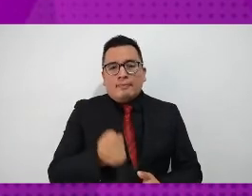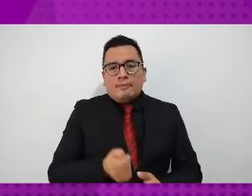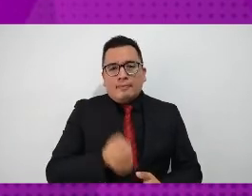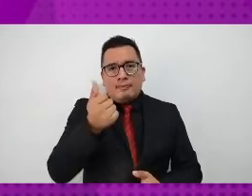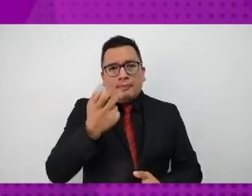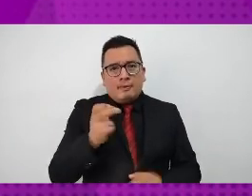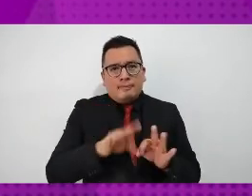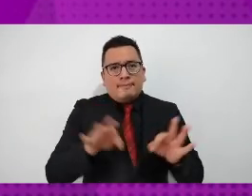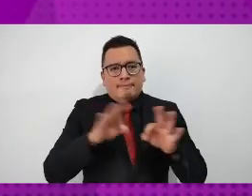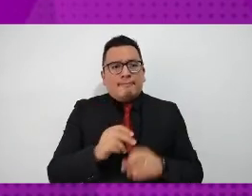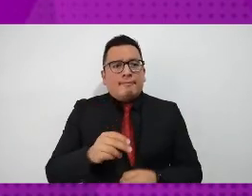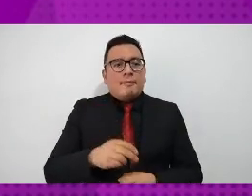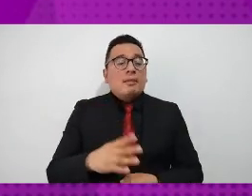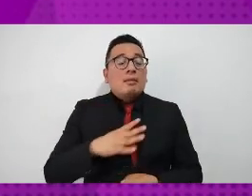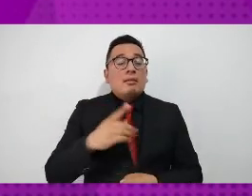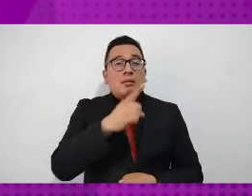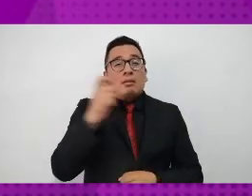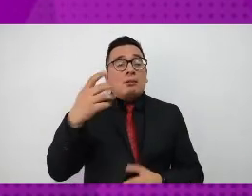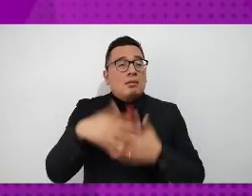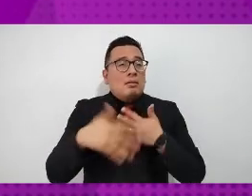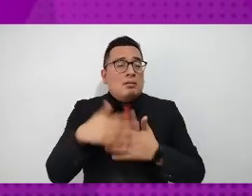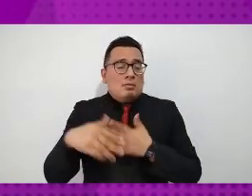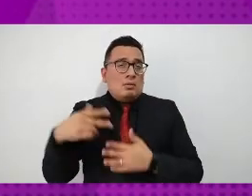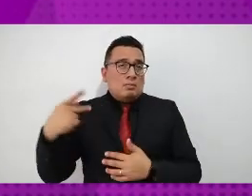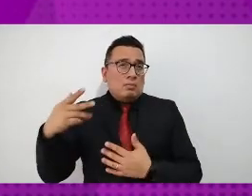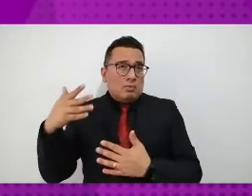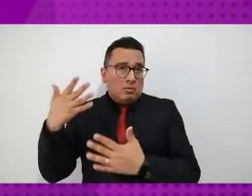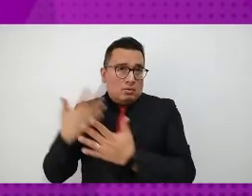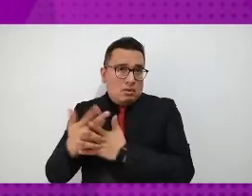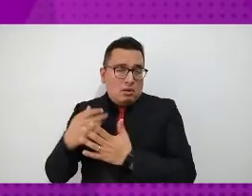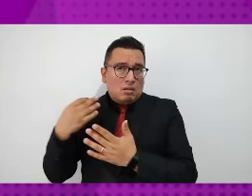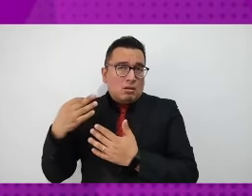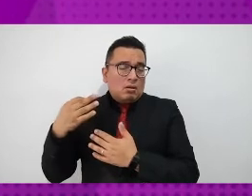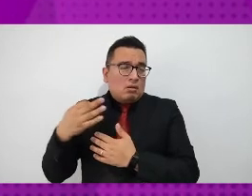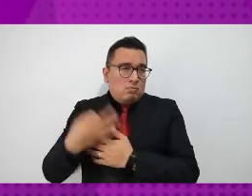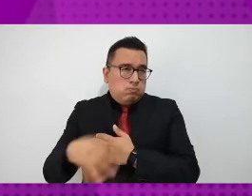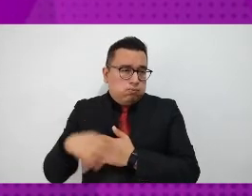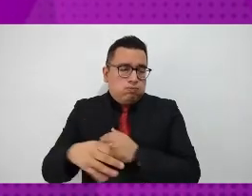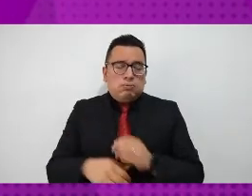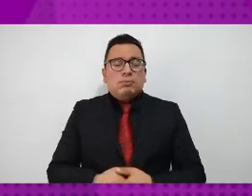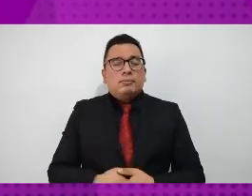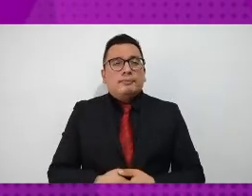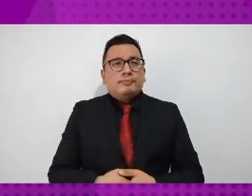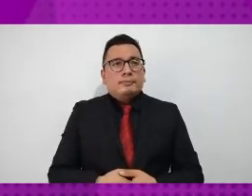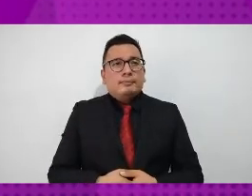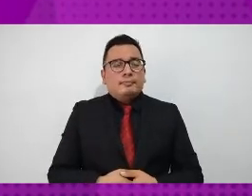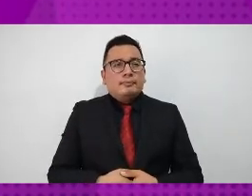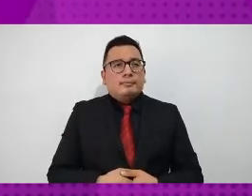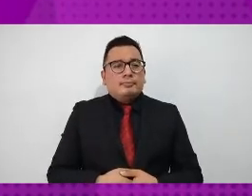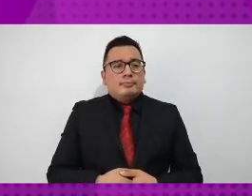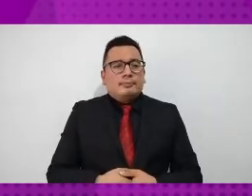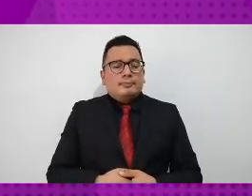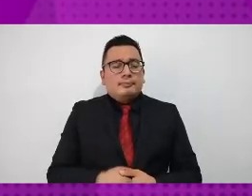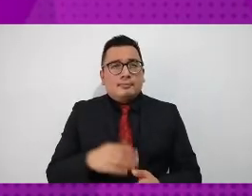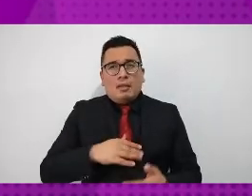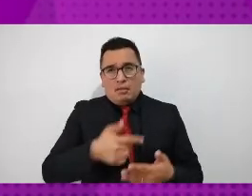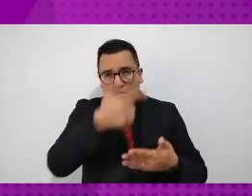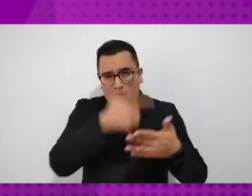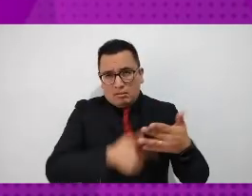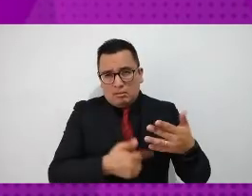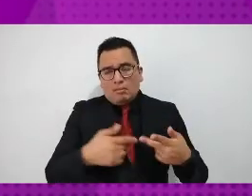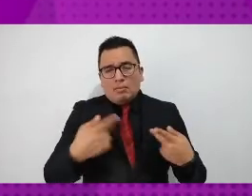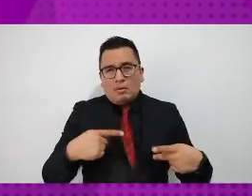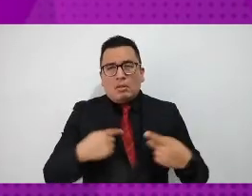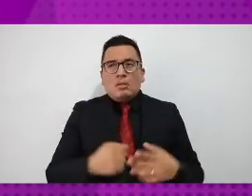importante votaron 115 personas en total no de acuerdo al listado nominal de personas en prisión